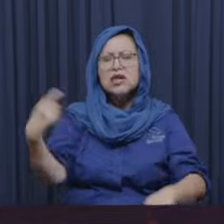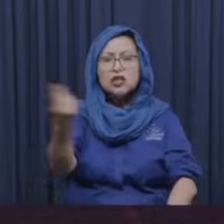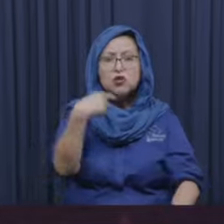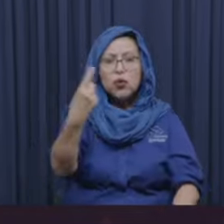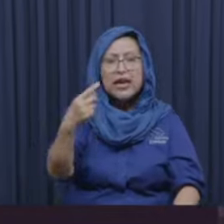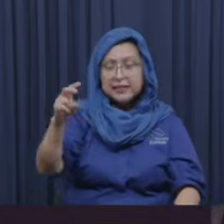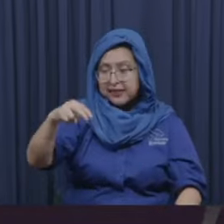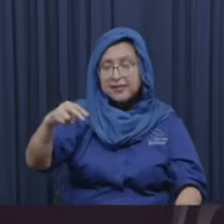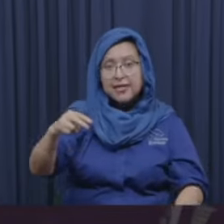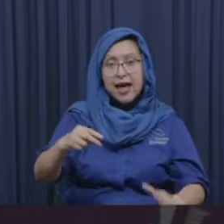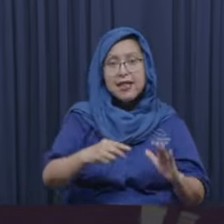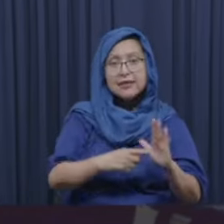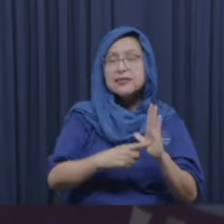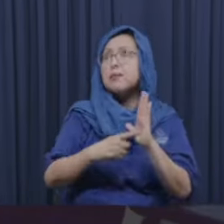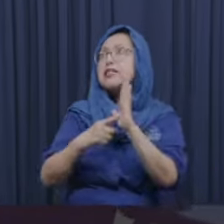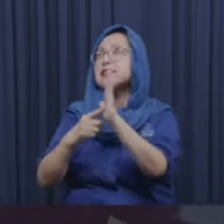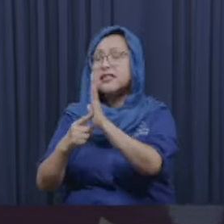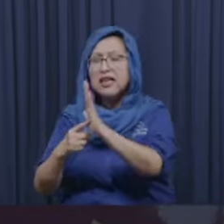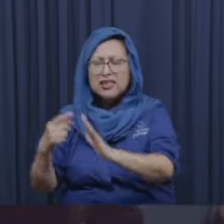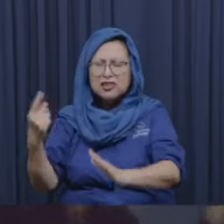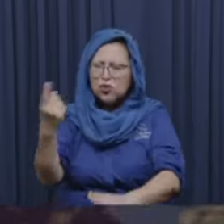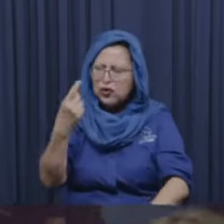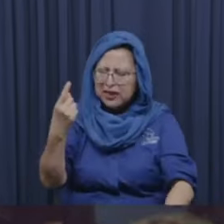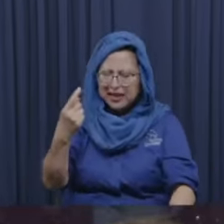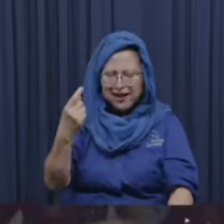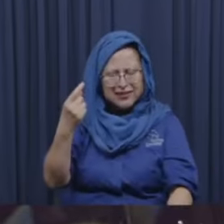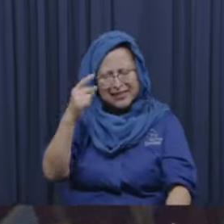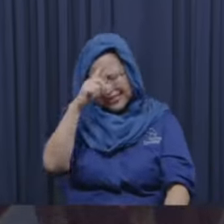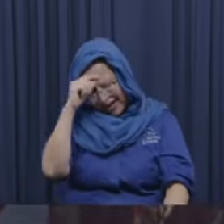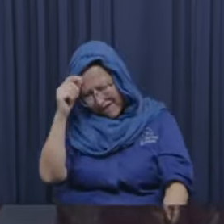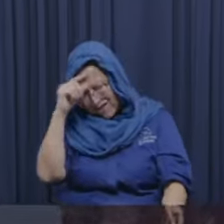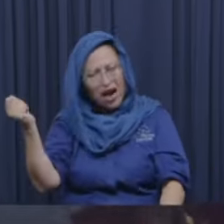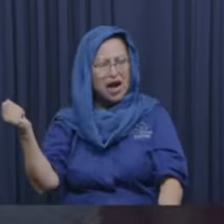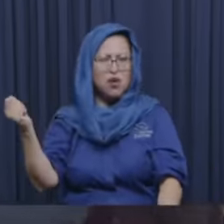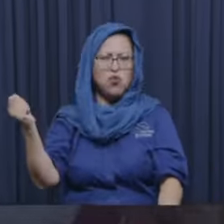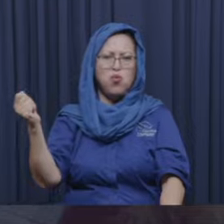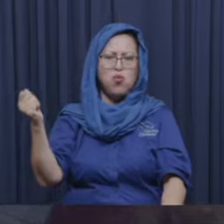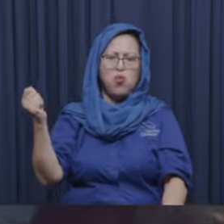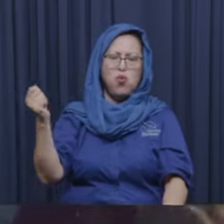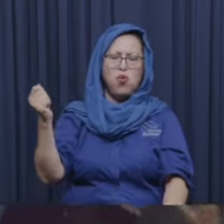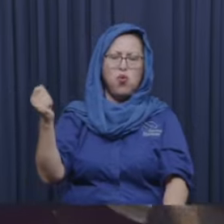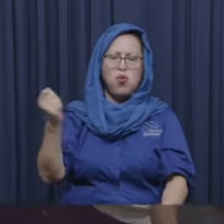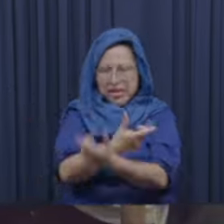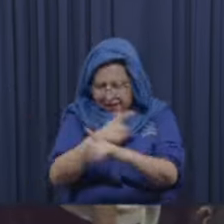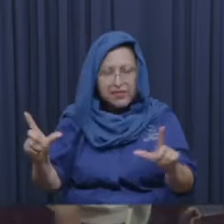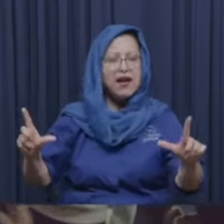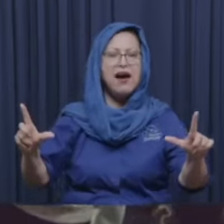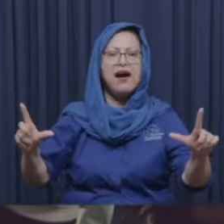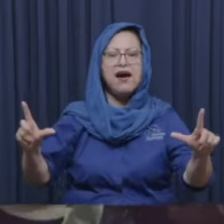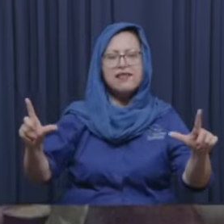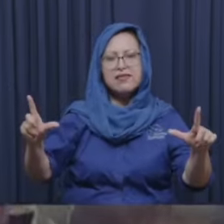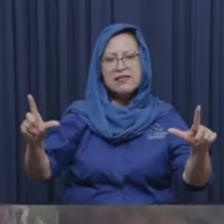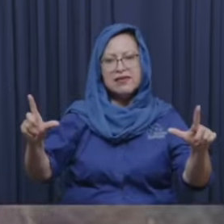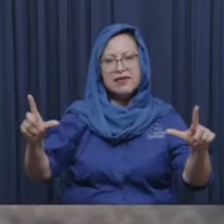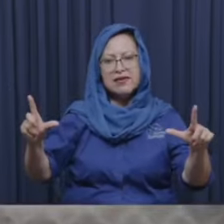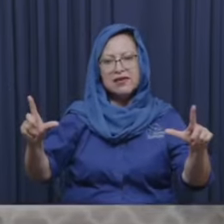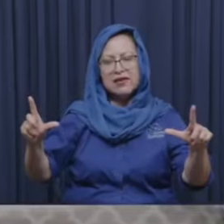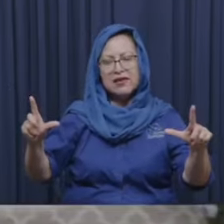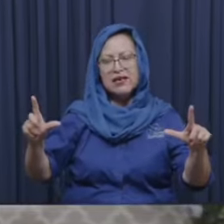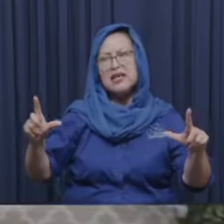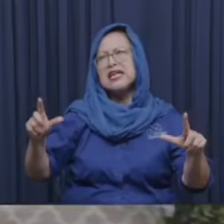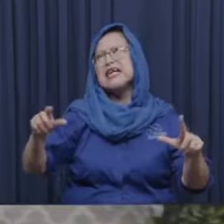estas peticiones que tu pueblo ha enviado señor solicitando Liberación solicitando señor